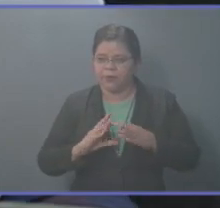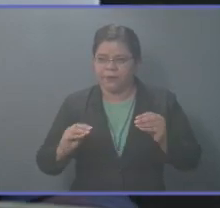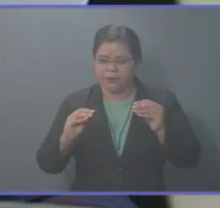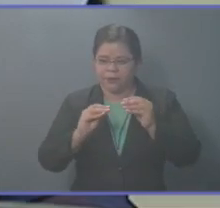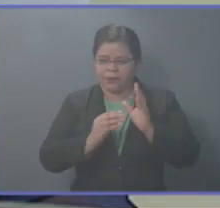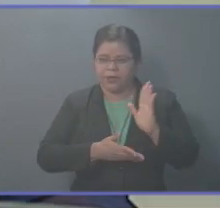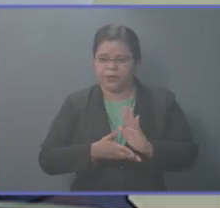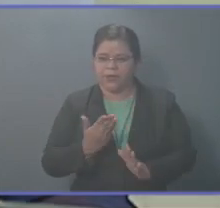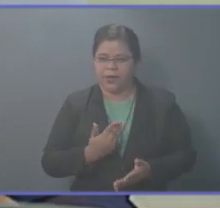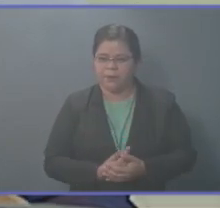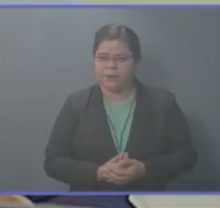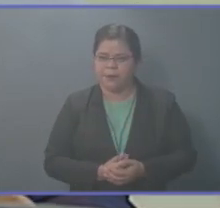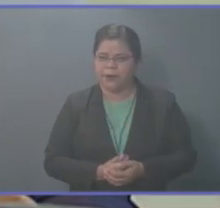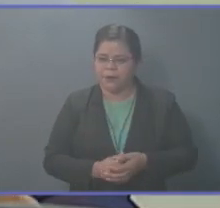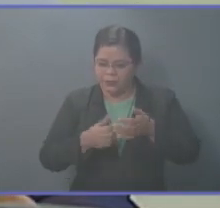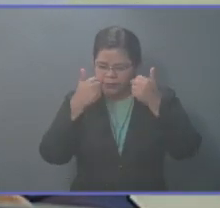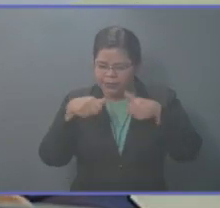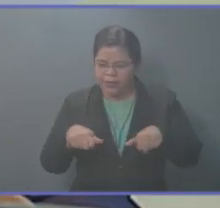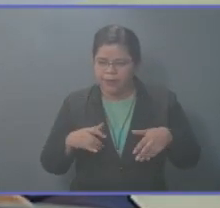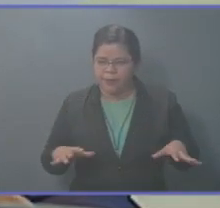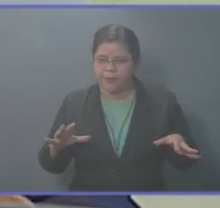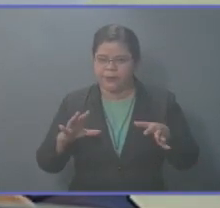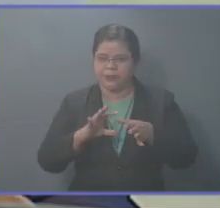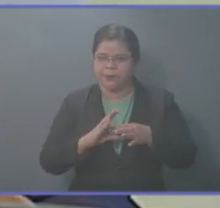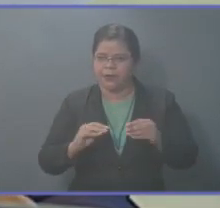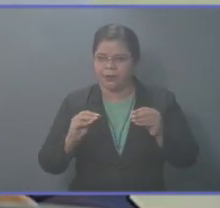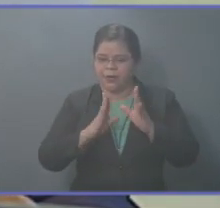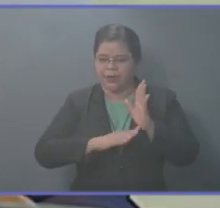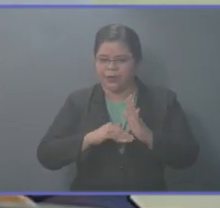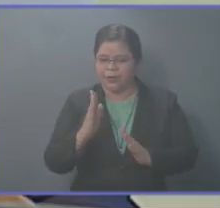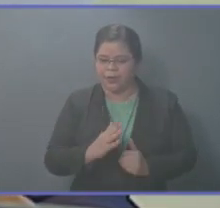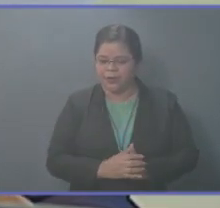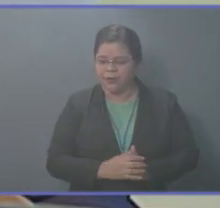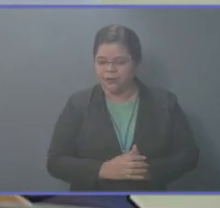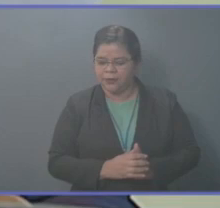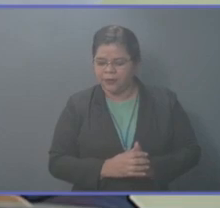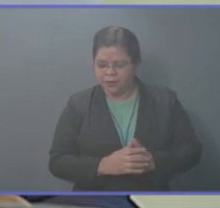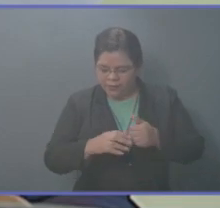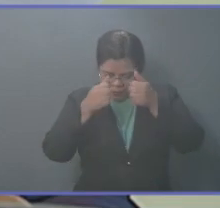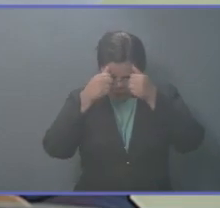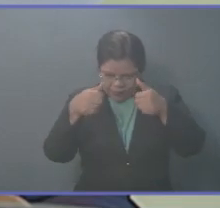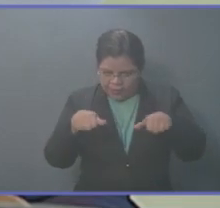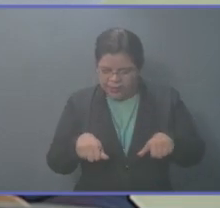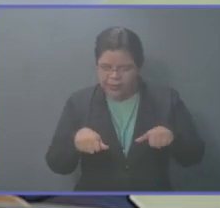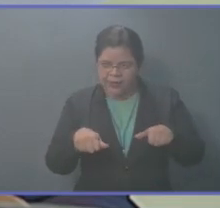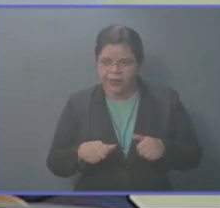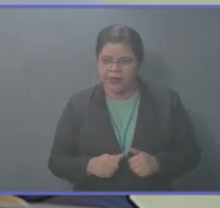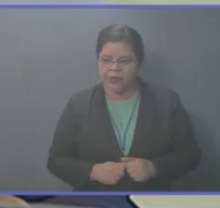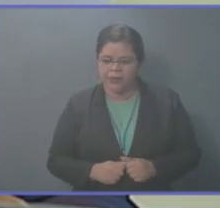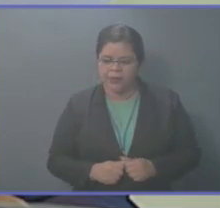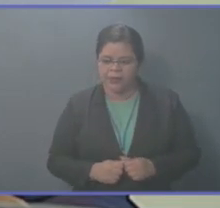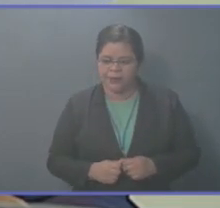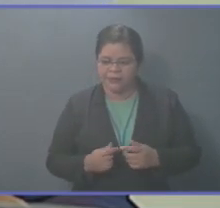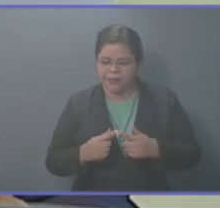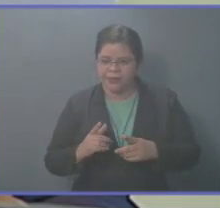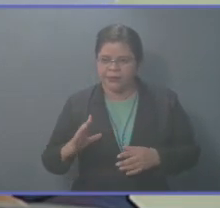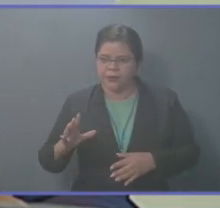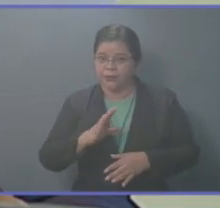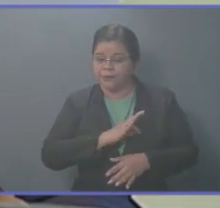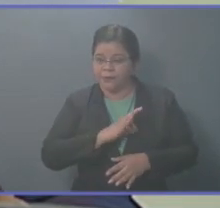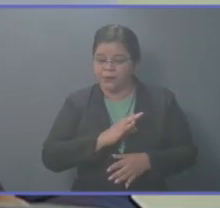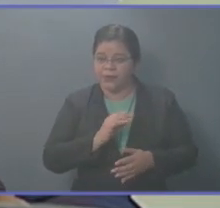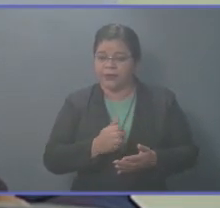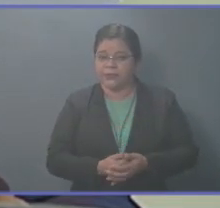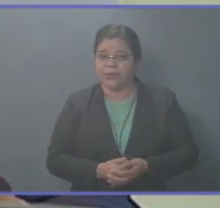de inconstitucionalidad puede ser presentada en un Juzgado de Paz de turno. Esto, a su vez, exige considerar si es posible presentar la demanda de